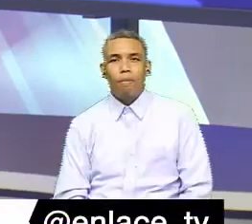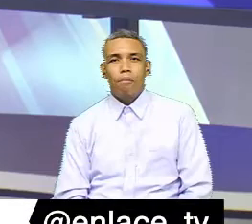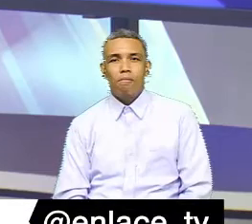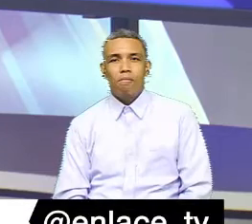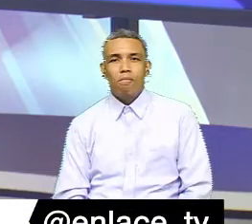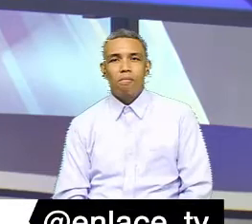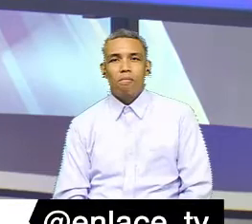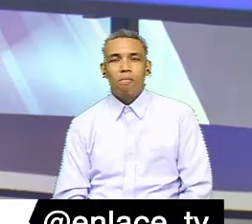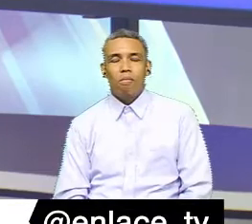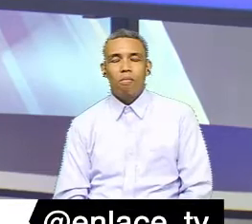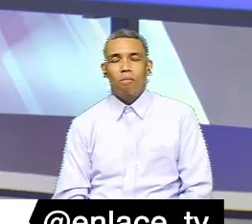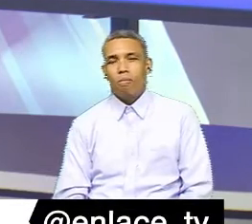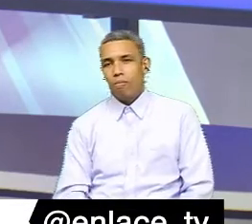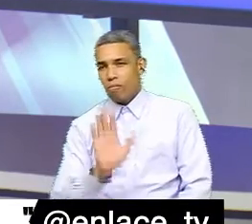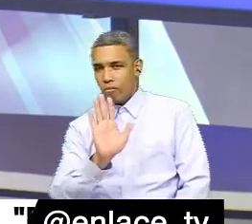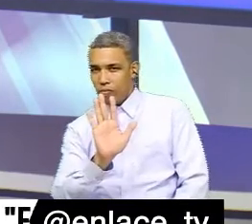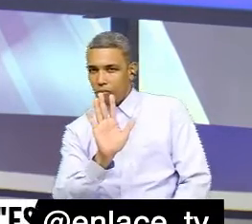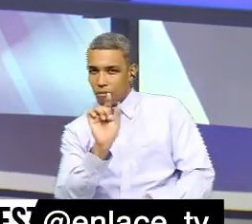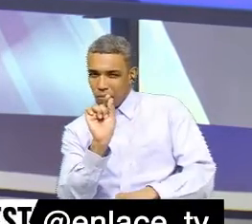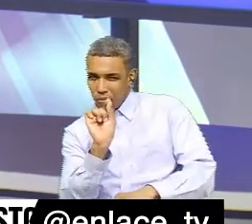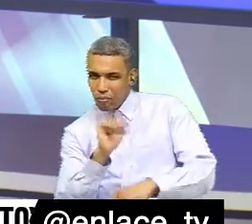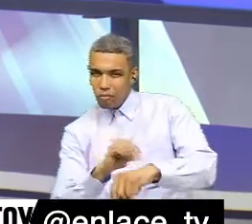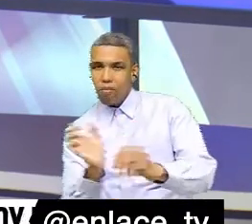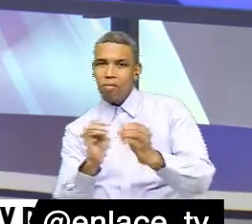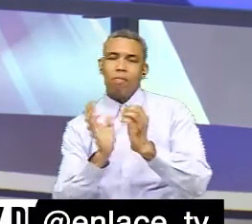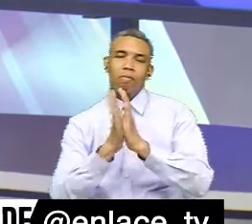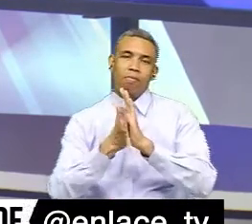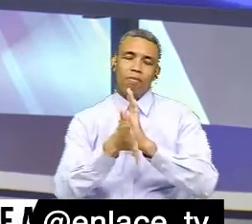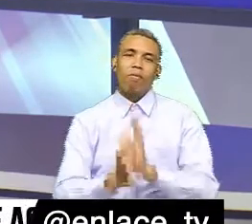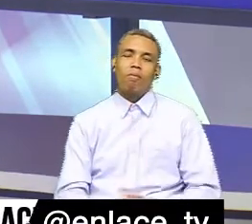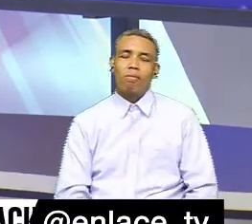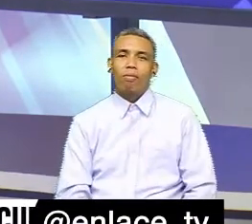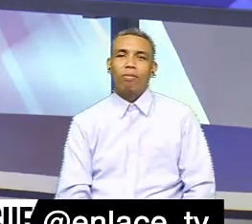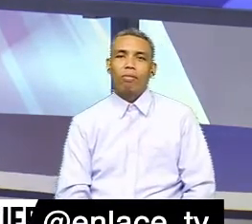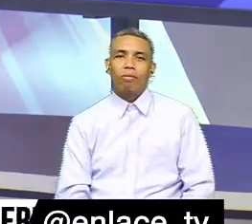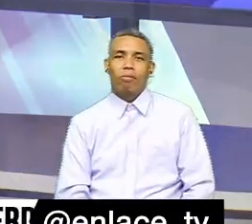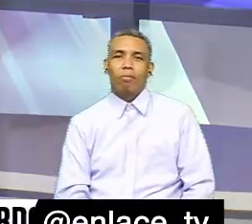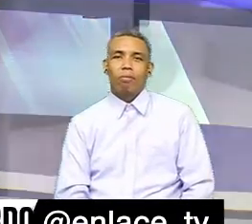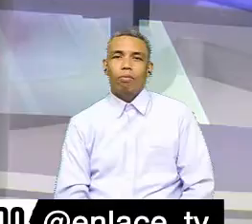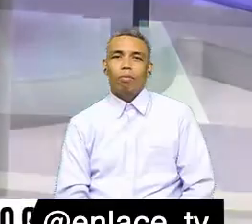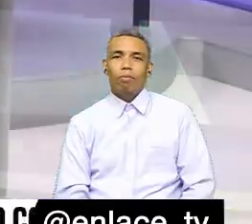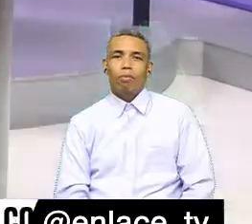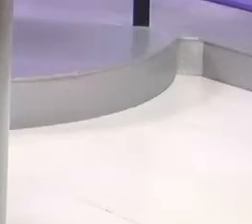nosotros hacemos una pausa y minutos regresamos con más información en las noticias